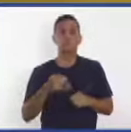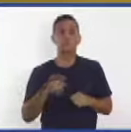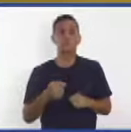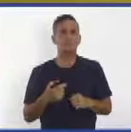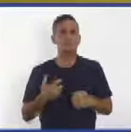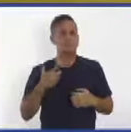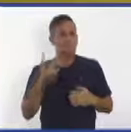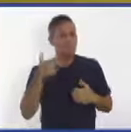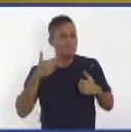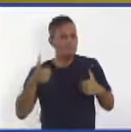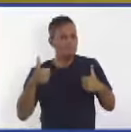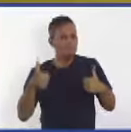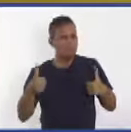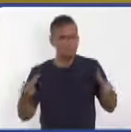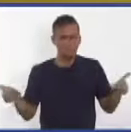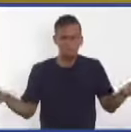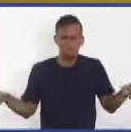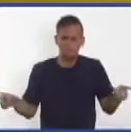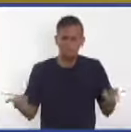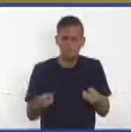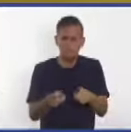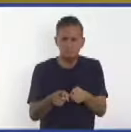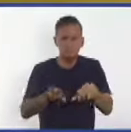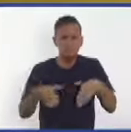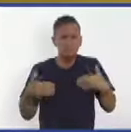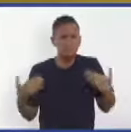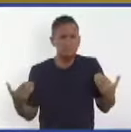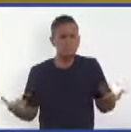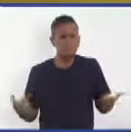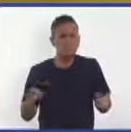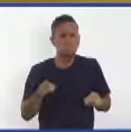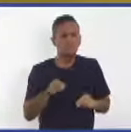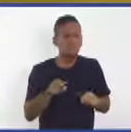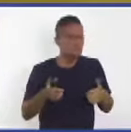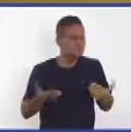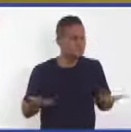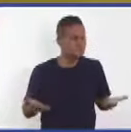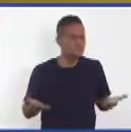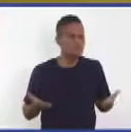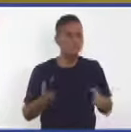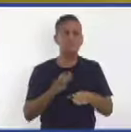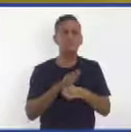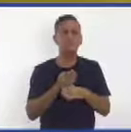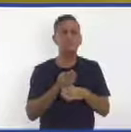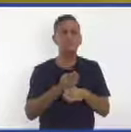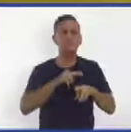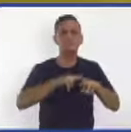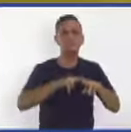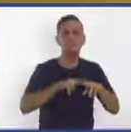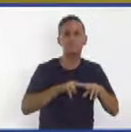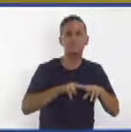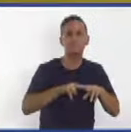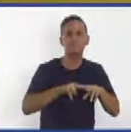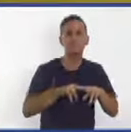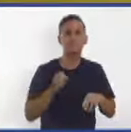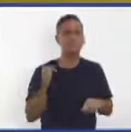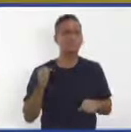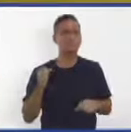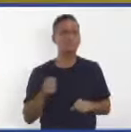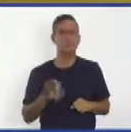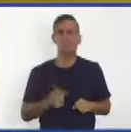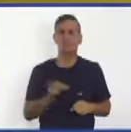histórica del más universal de los cubanos donde la significación política y por